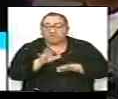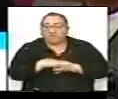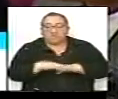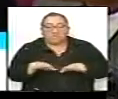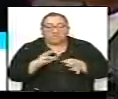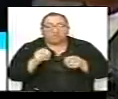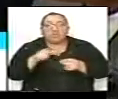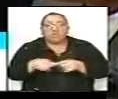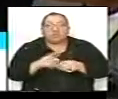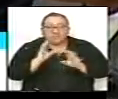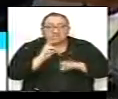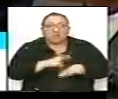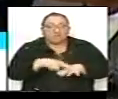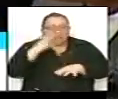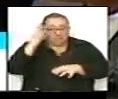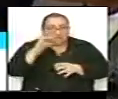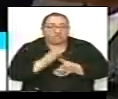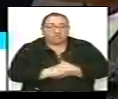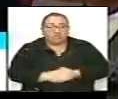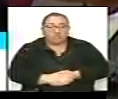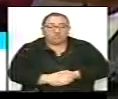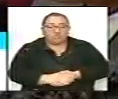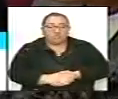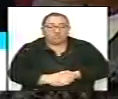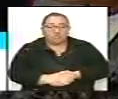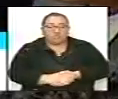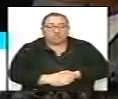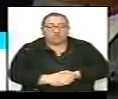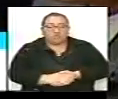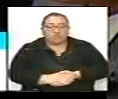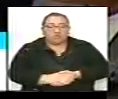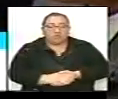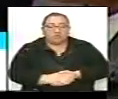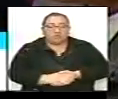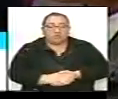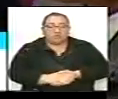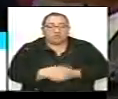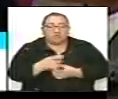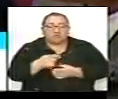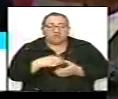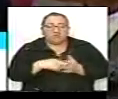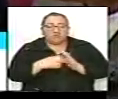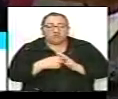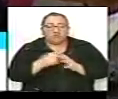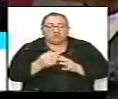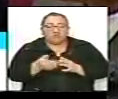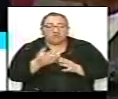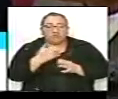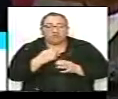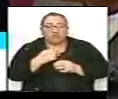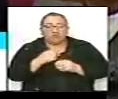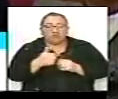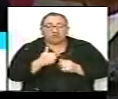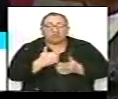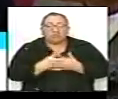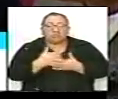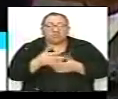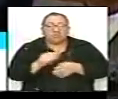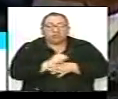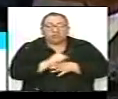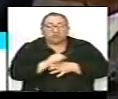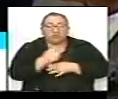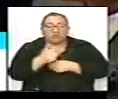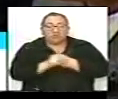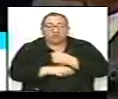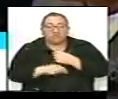porque esa va a ser una tendencia del futuro. Aquí lo que nos están haciendo es simplemente traer otro tipo de propuestas que ya están en práctica en